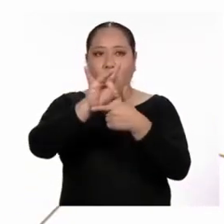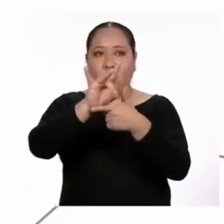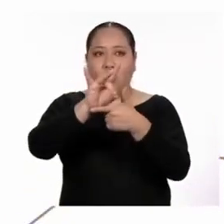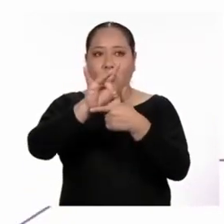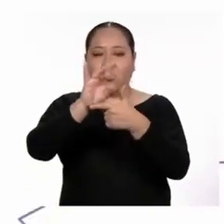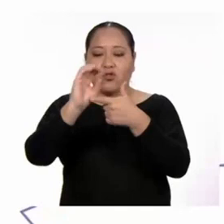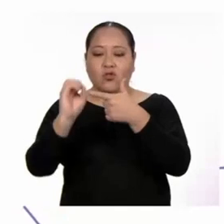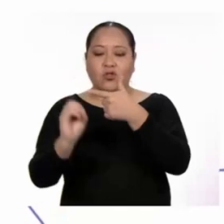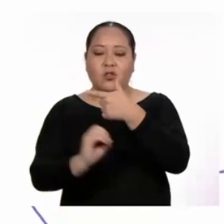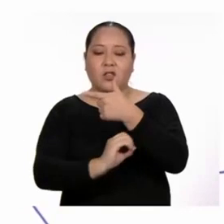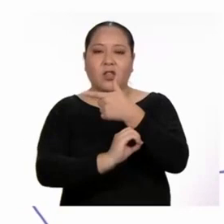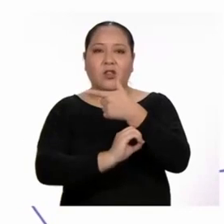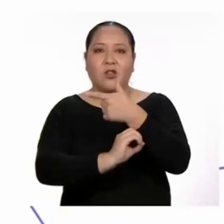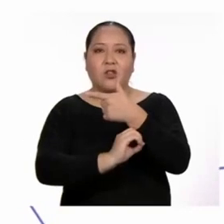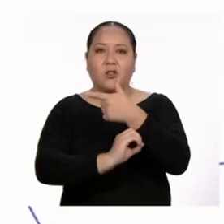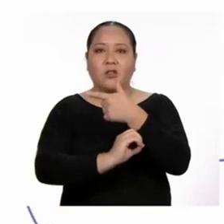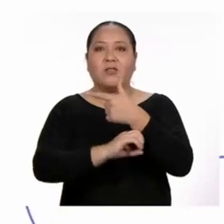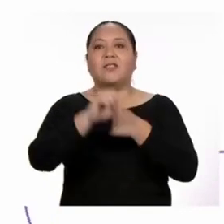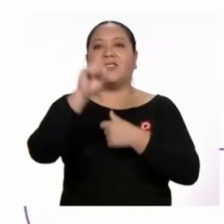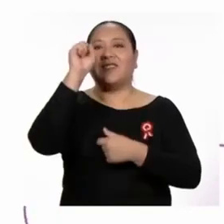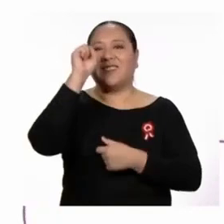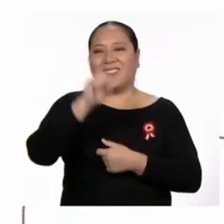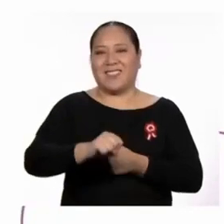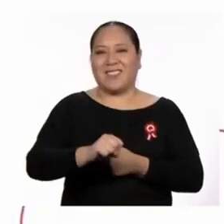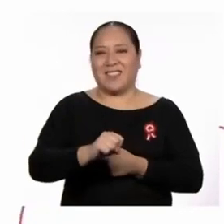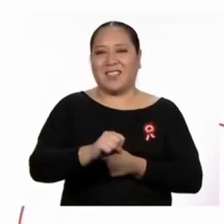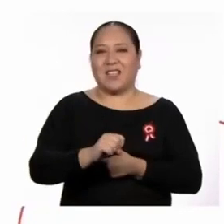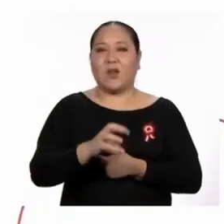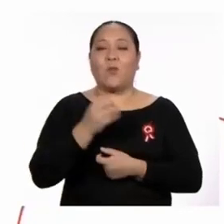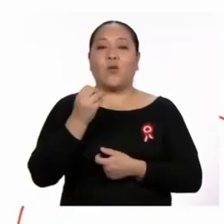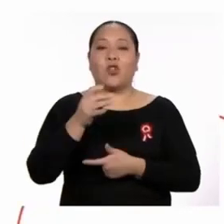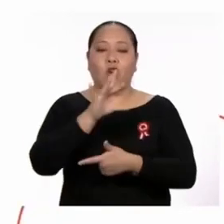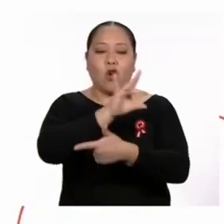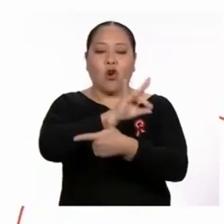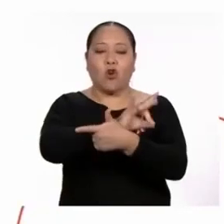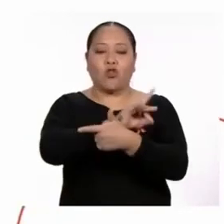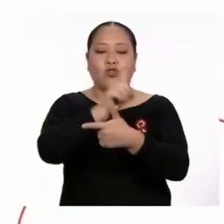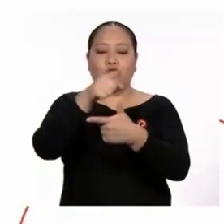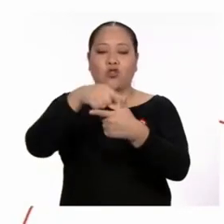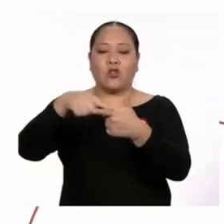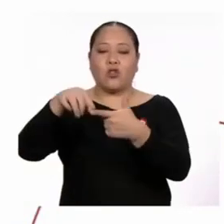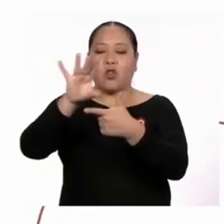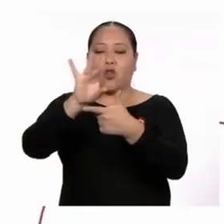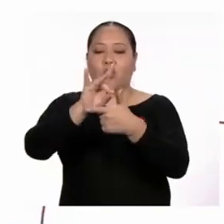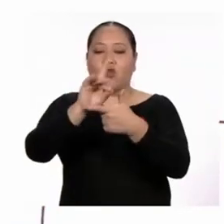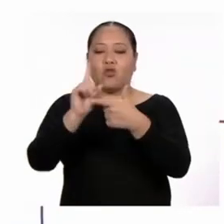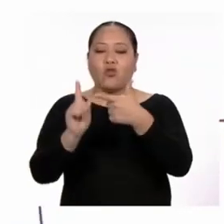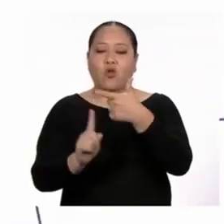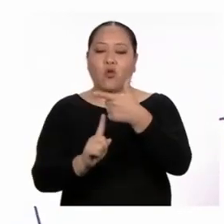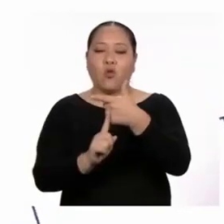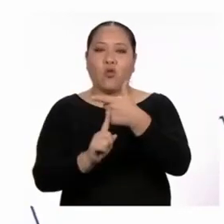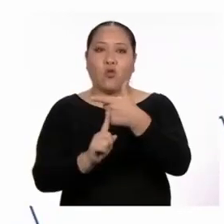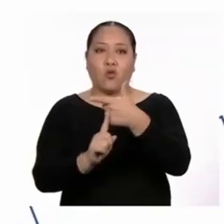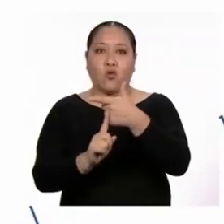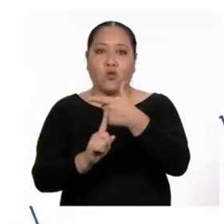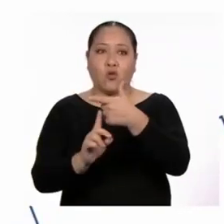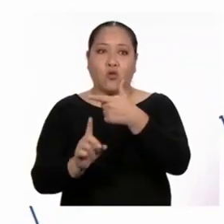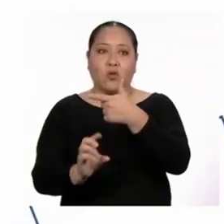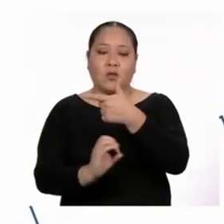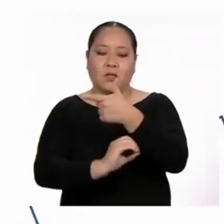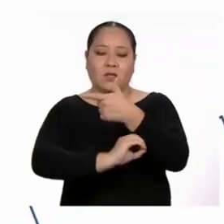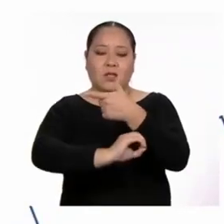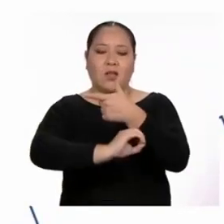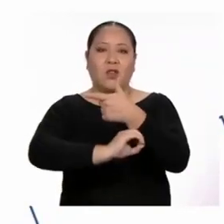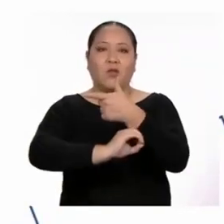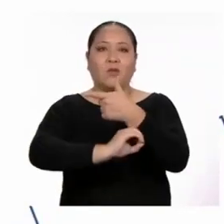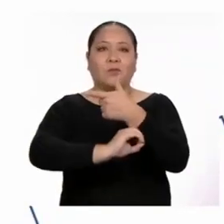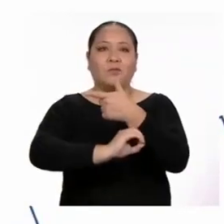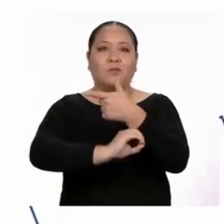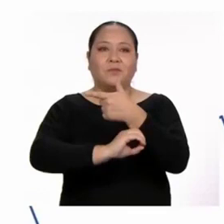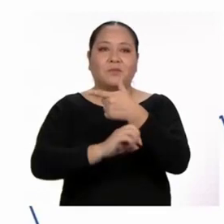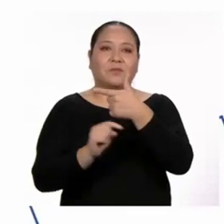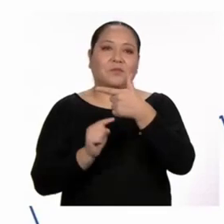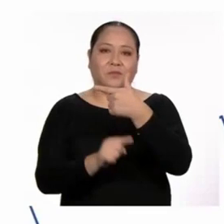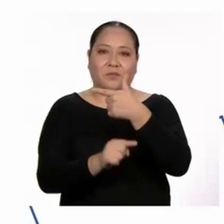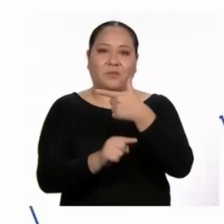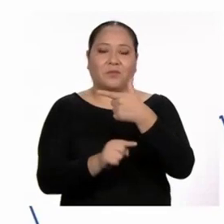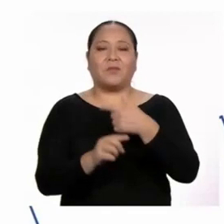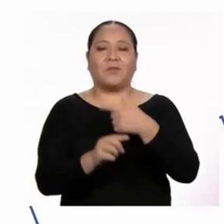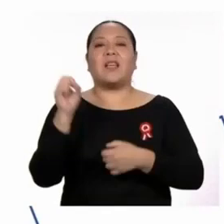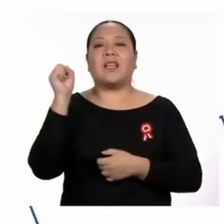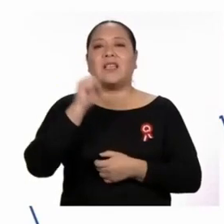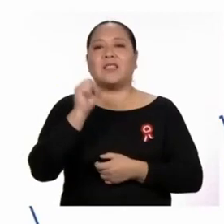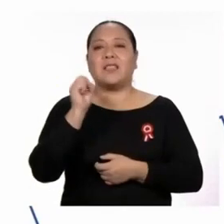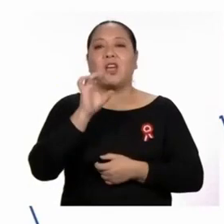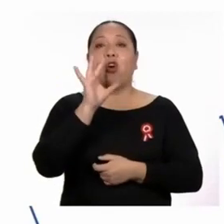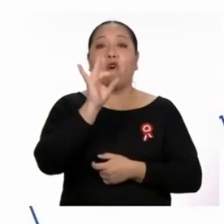es 0? Sí, porque 8 entre 8 es 1 y el residuo es 0.